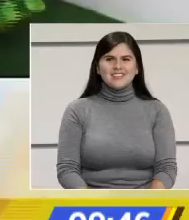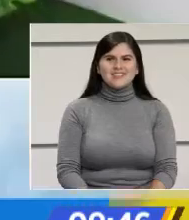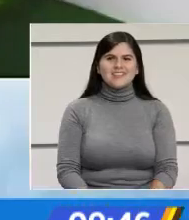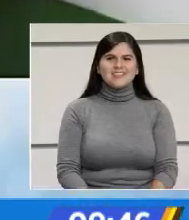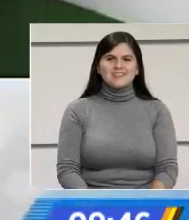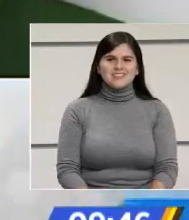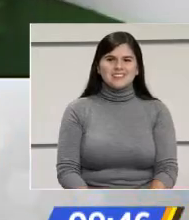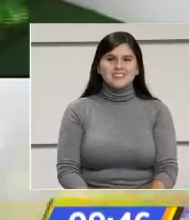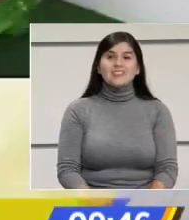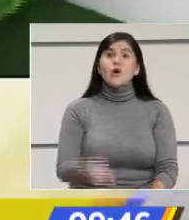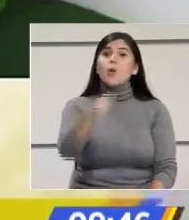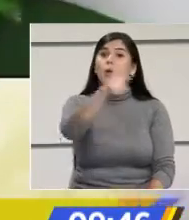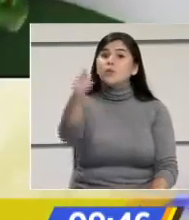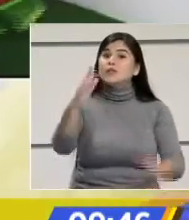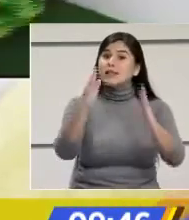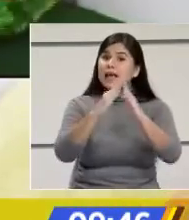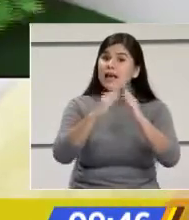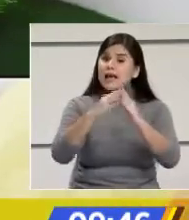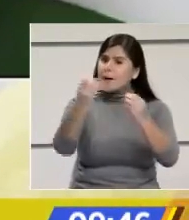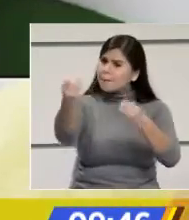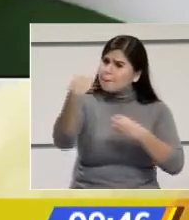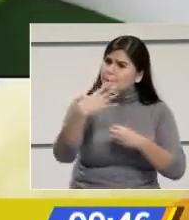Mándenos un video.